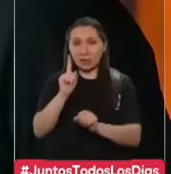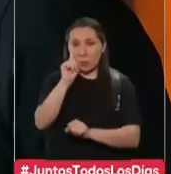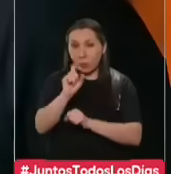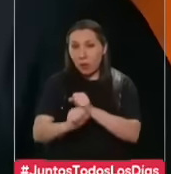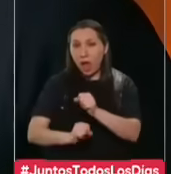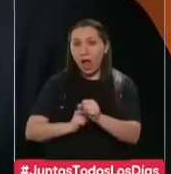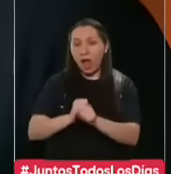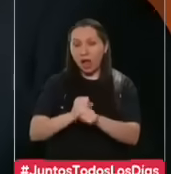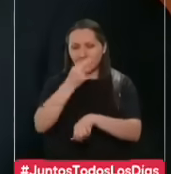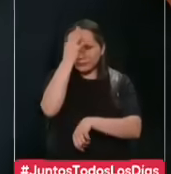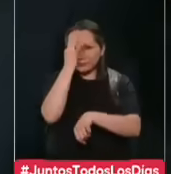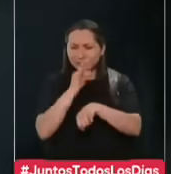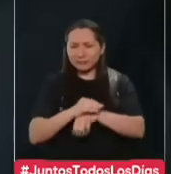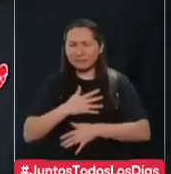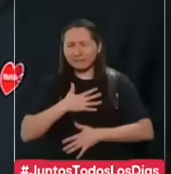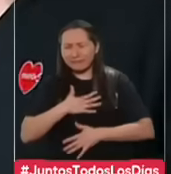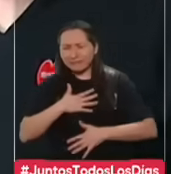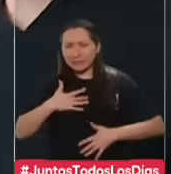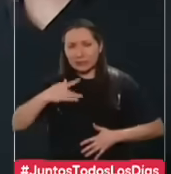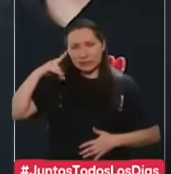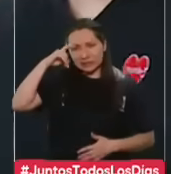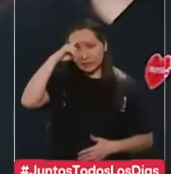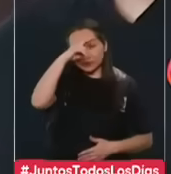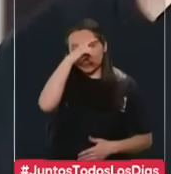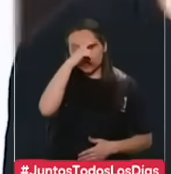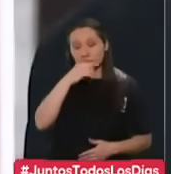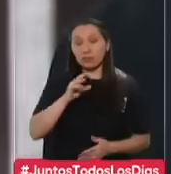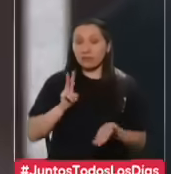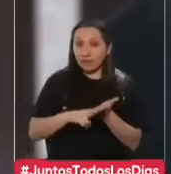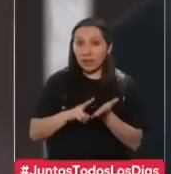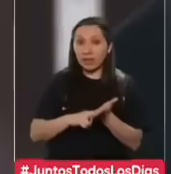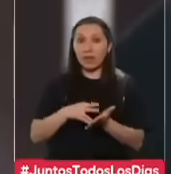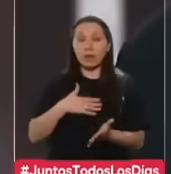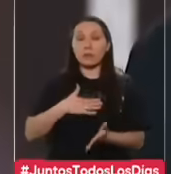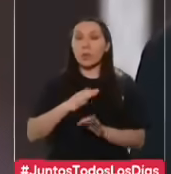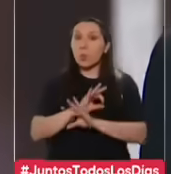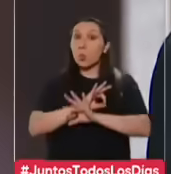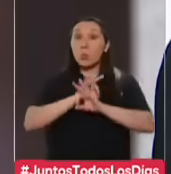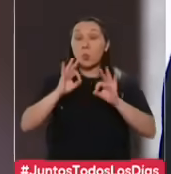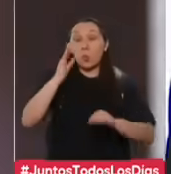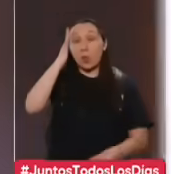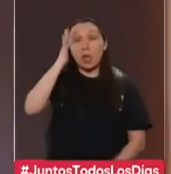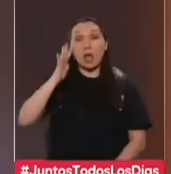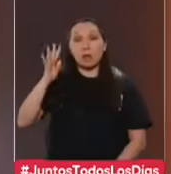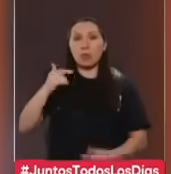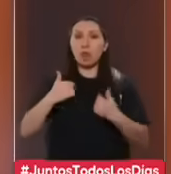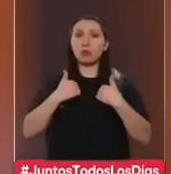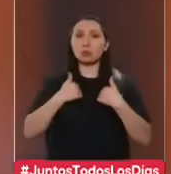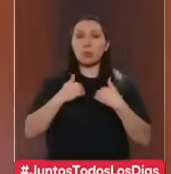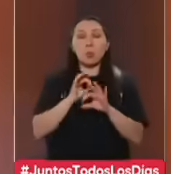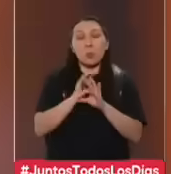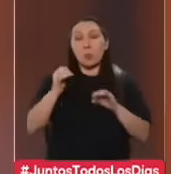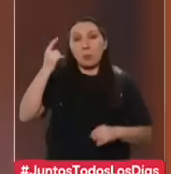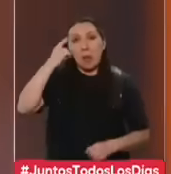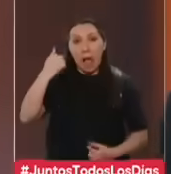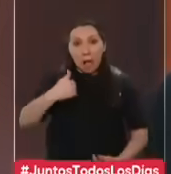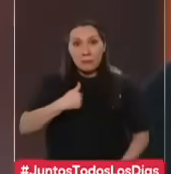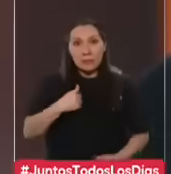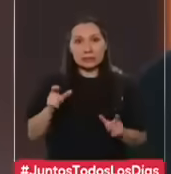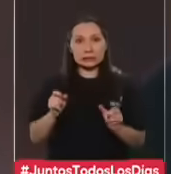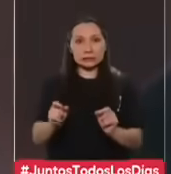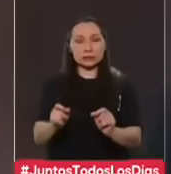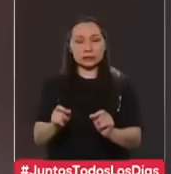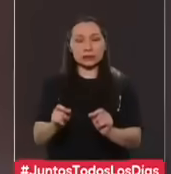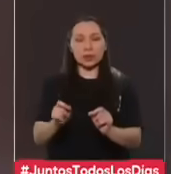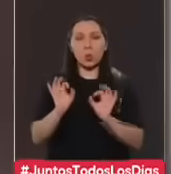año viviendo un momento muy duro. Y créanme que nunca me imaginé que me podía tocar a mí. Desde ese